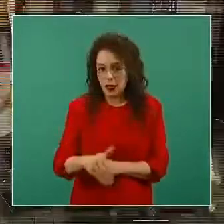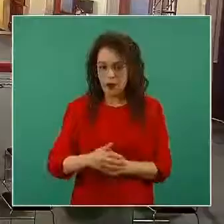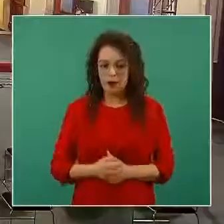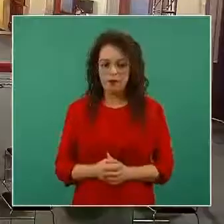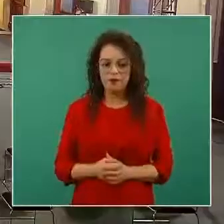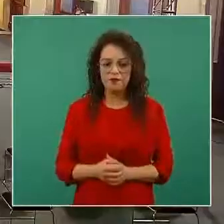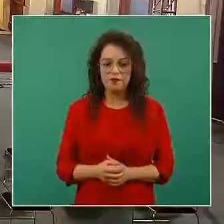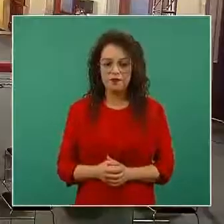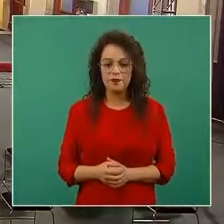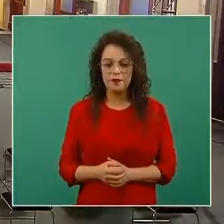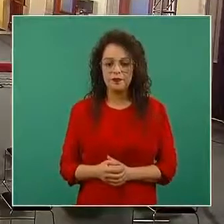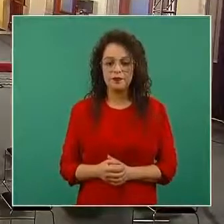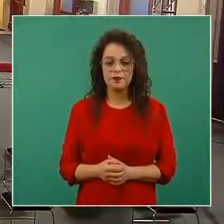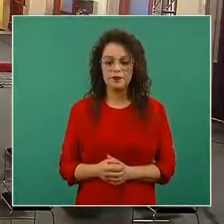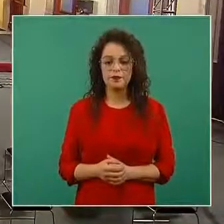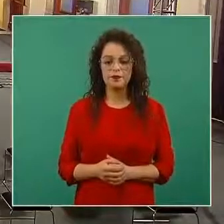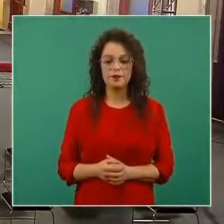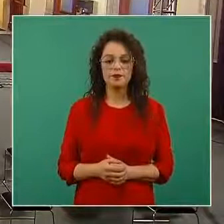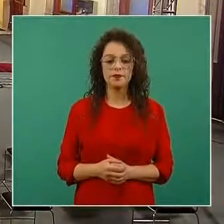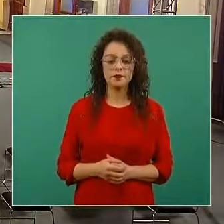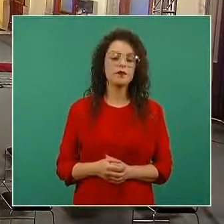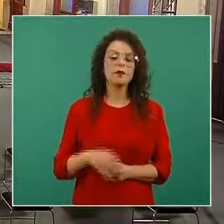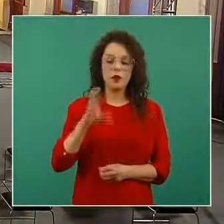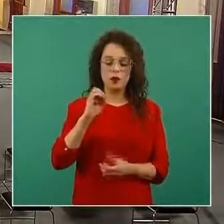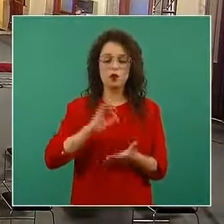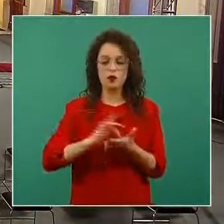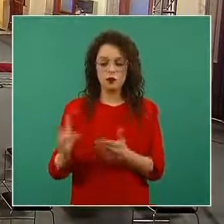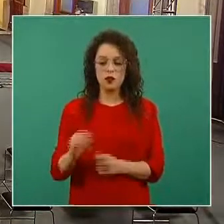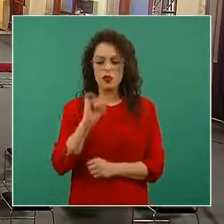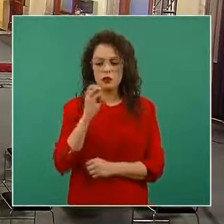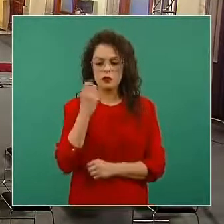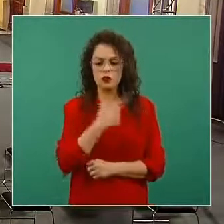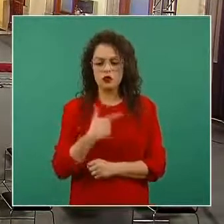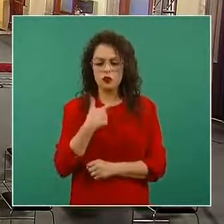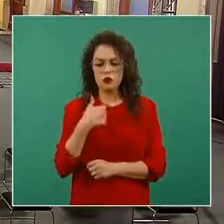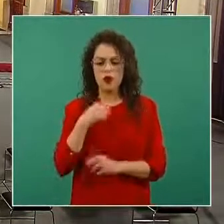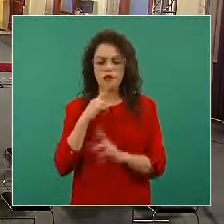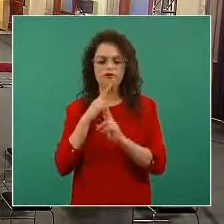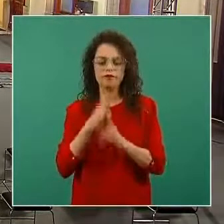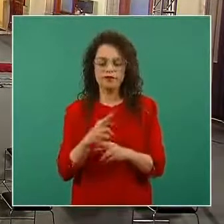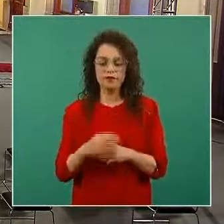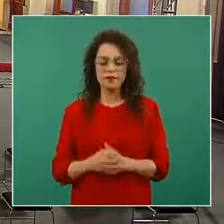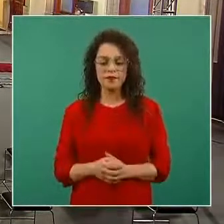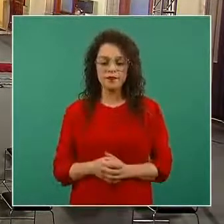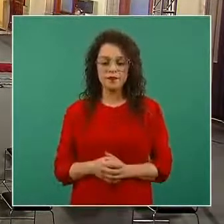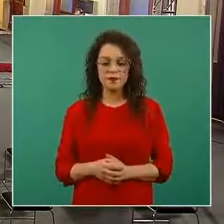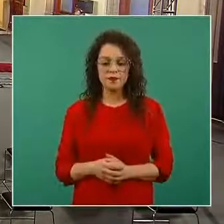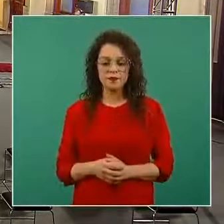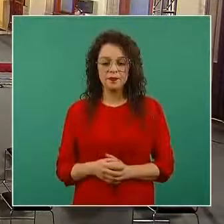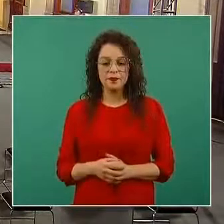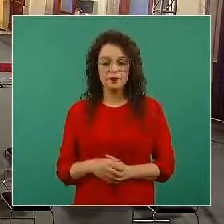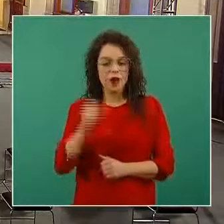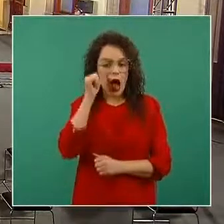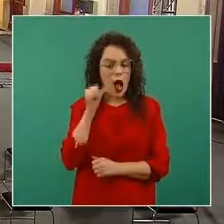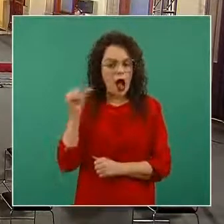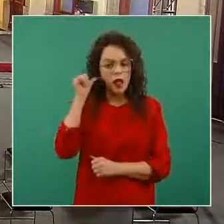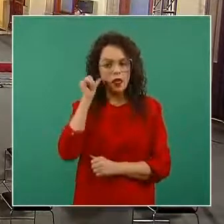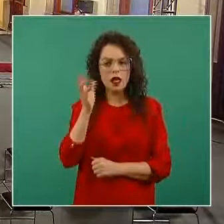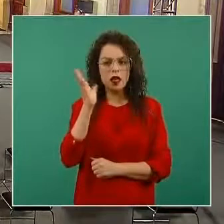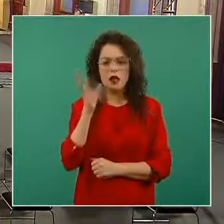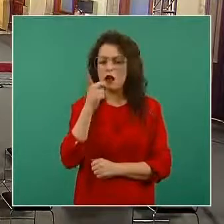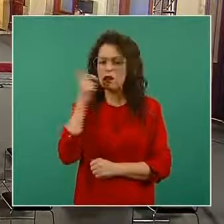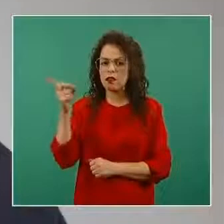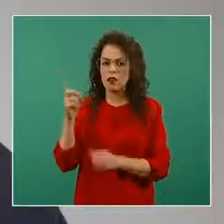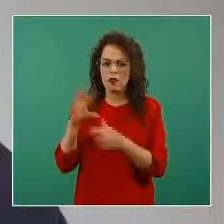más. Muchas gracias. Sí, también con mucho gusto. De hecho, refuerzo lo que ya el día de ayer comentaba el